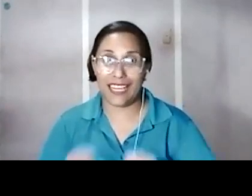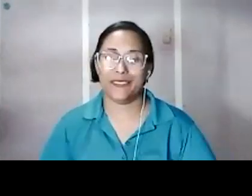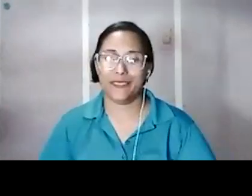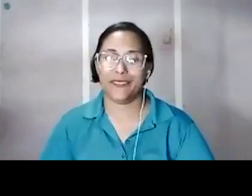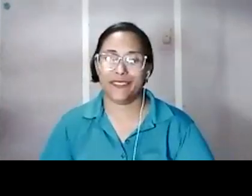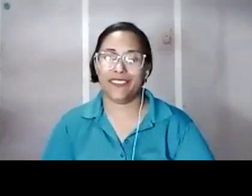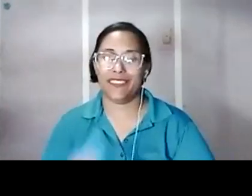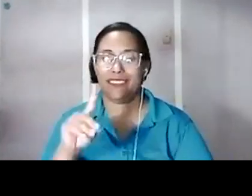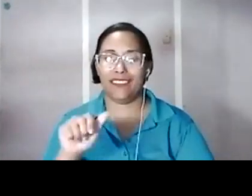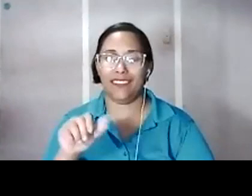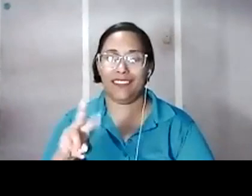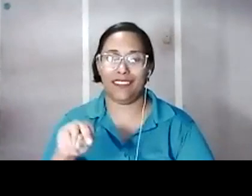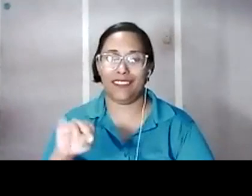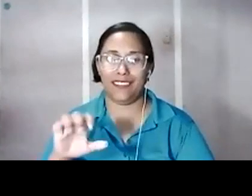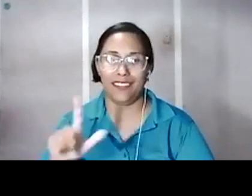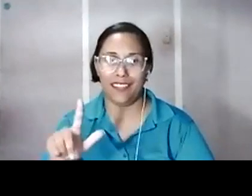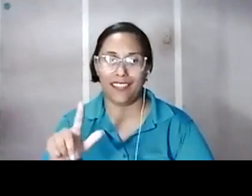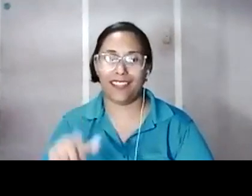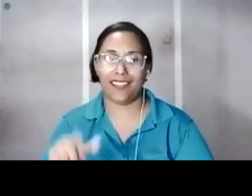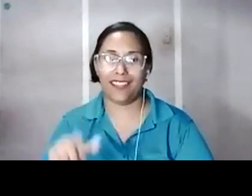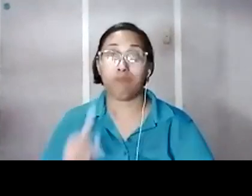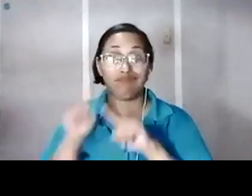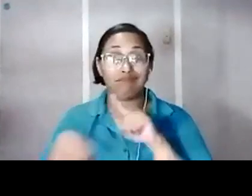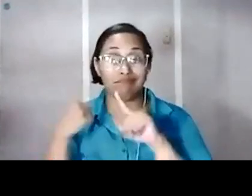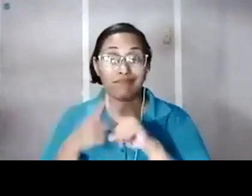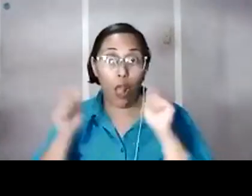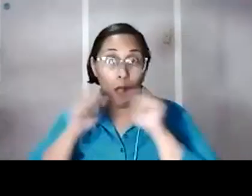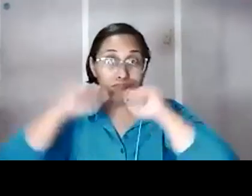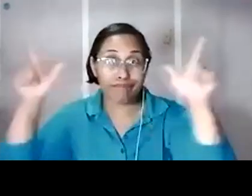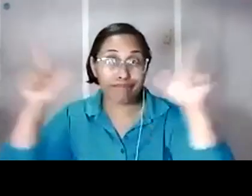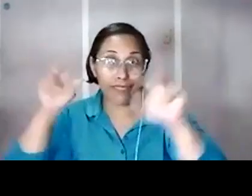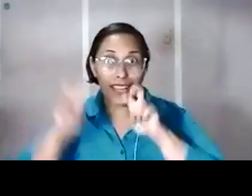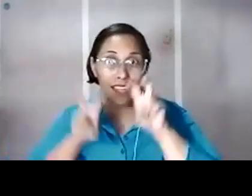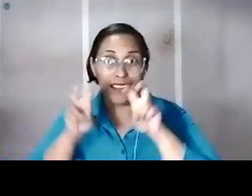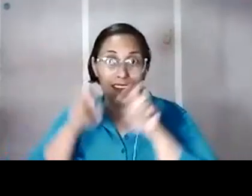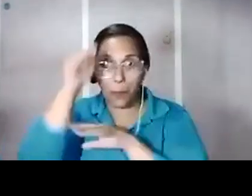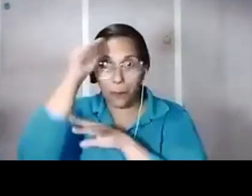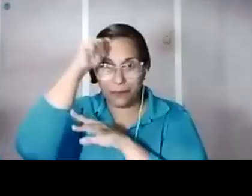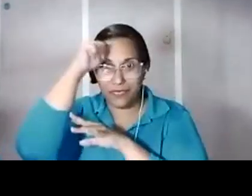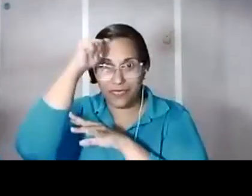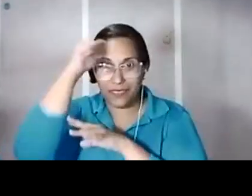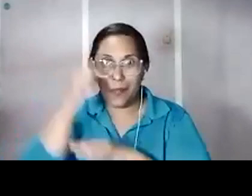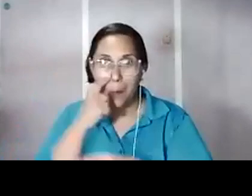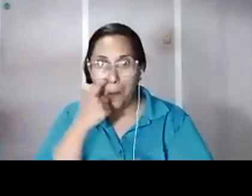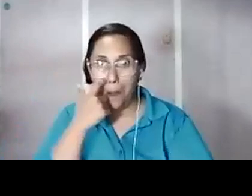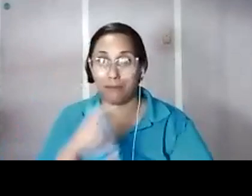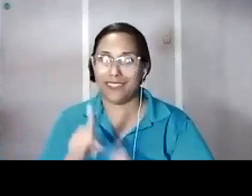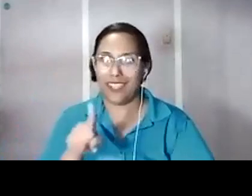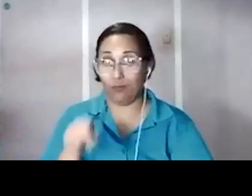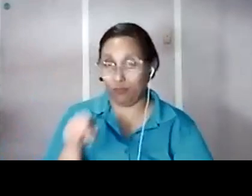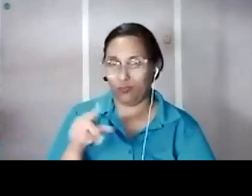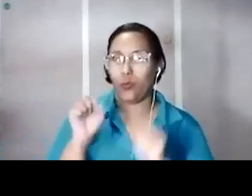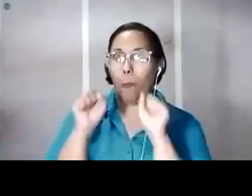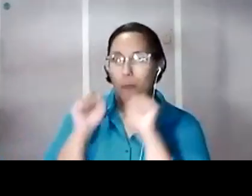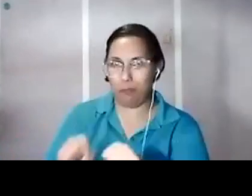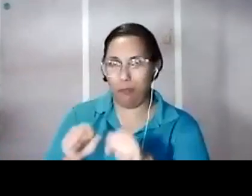Daniel Mora, veo que dice aquí, ¿para cuándo las sorpresas del carnaval de Arecibo? Pero Daniel, eso te toca a ti, tú eres el que yo